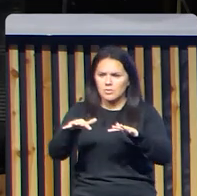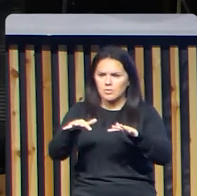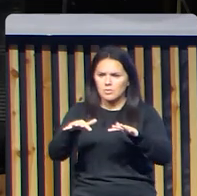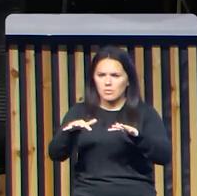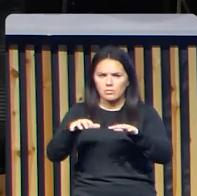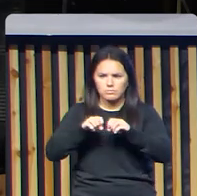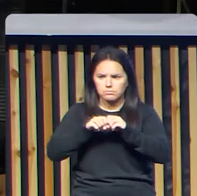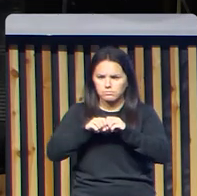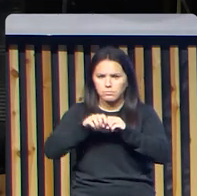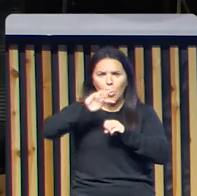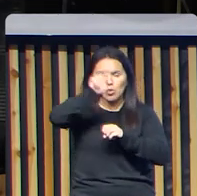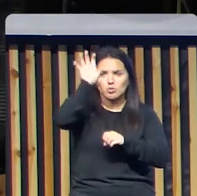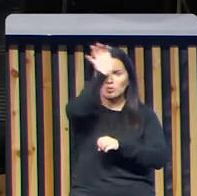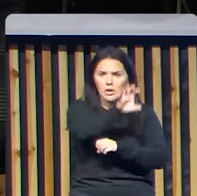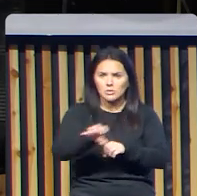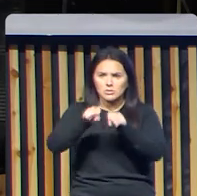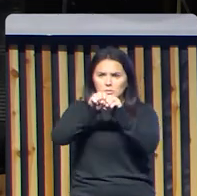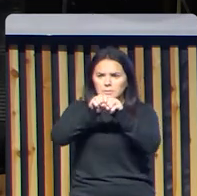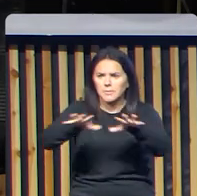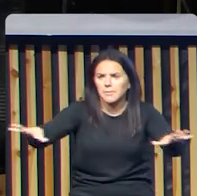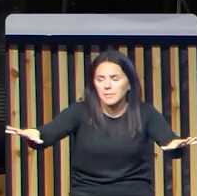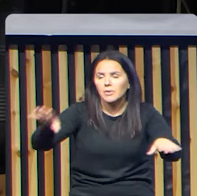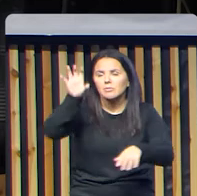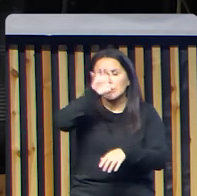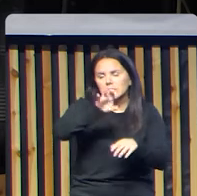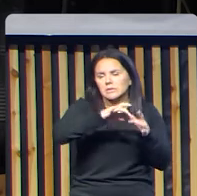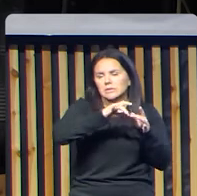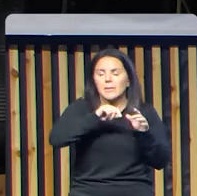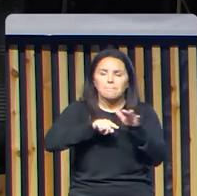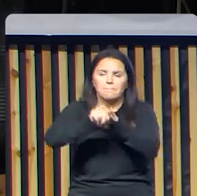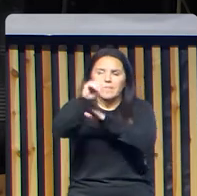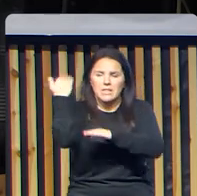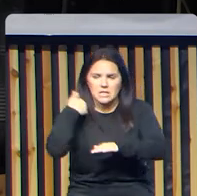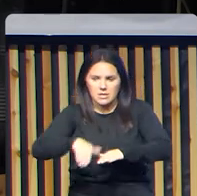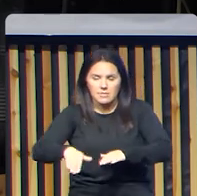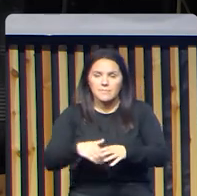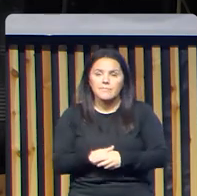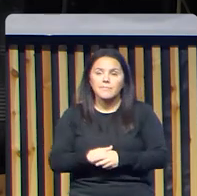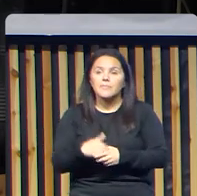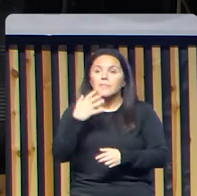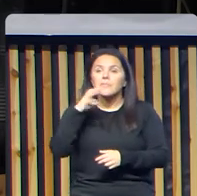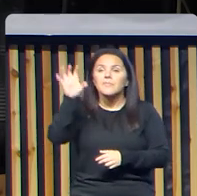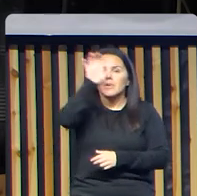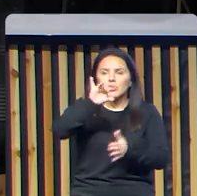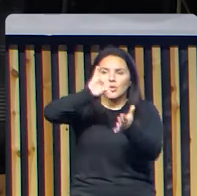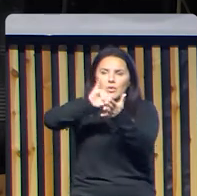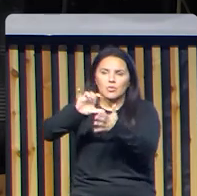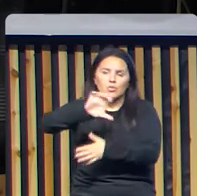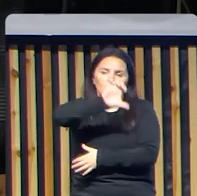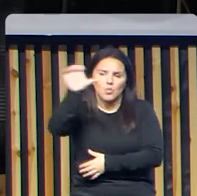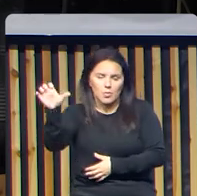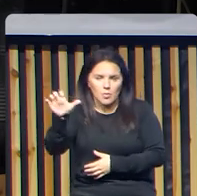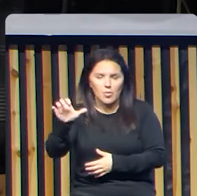a otros países vamos a decir desarrollados entre ellos por supuesto los países centro europeos